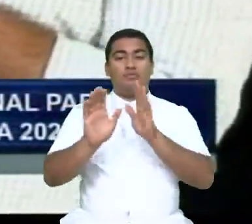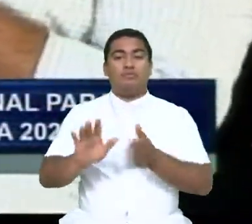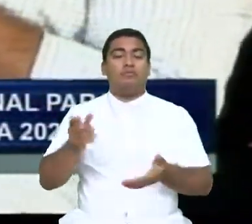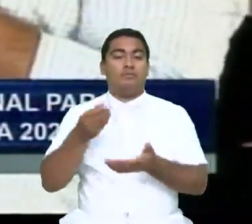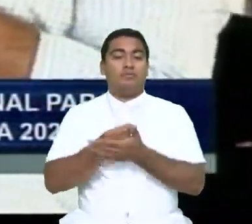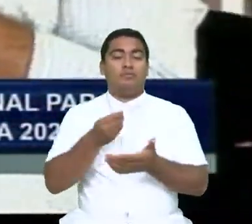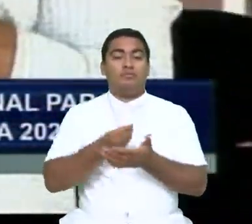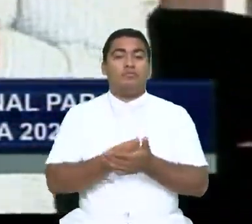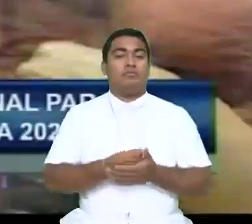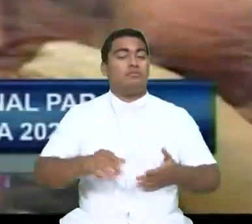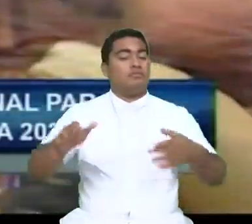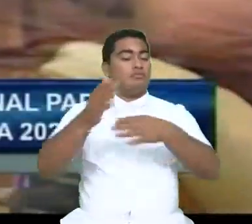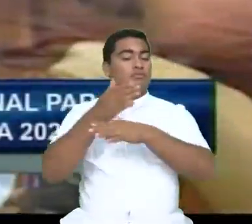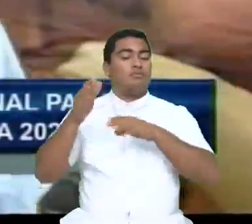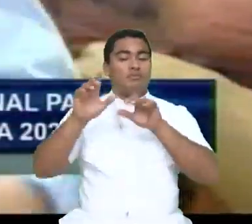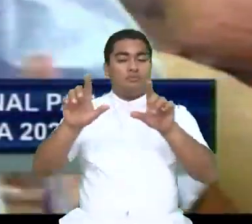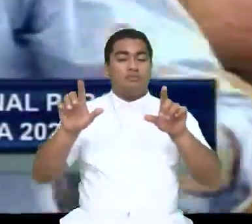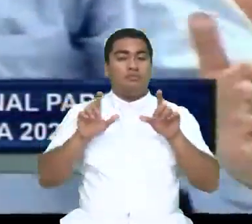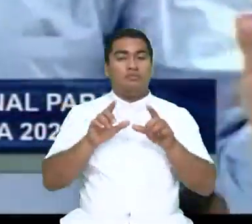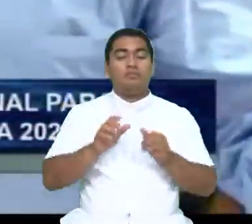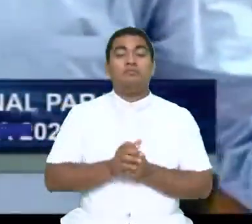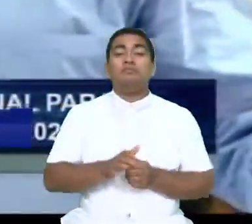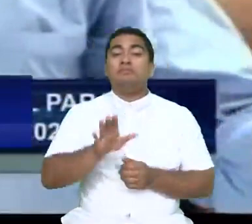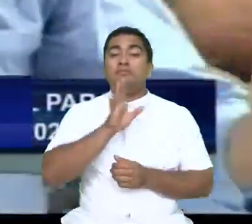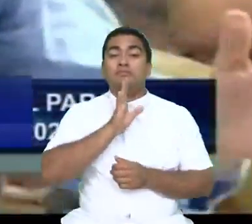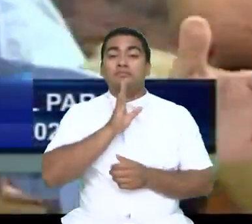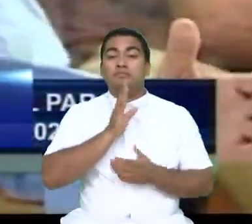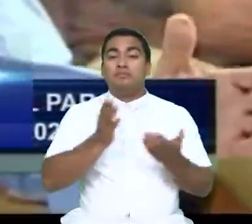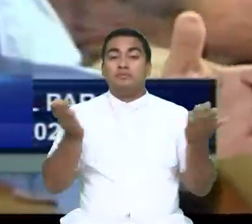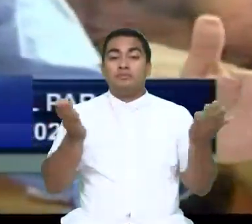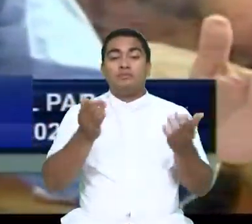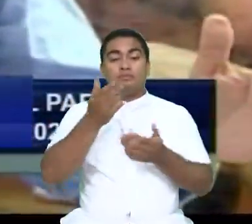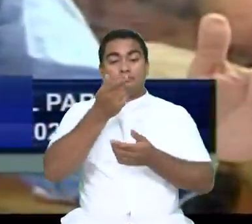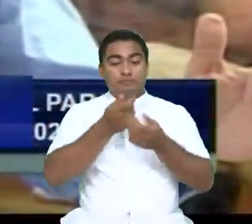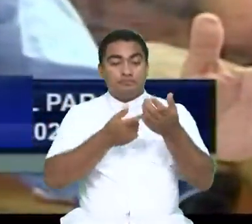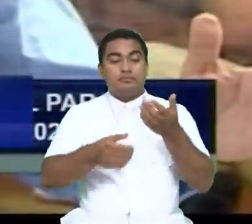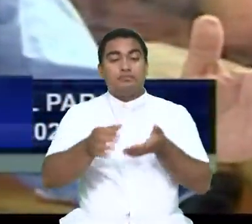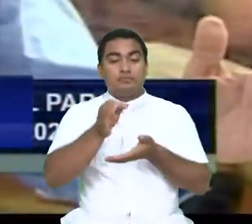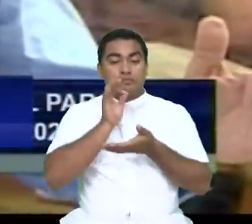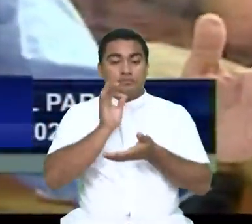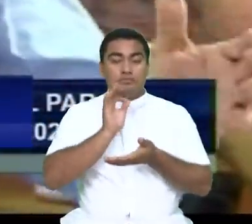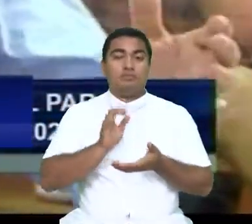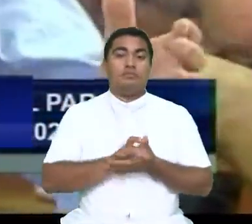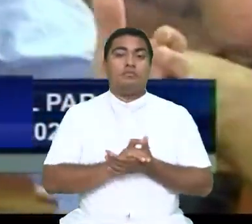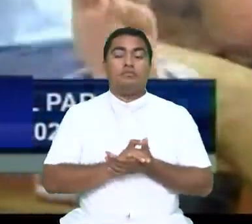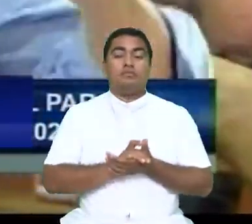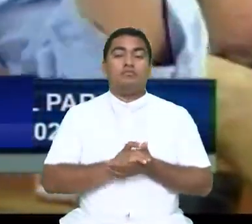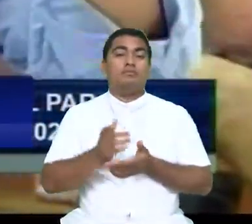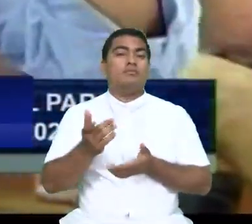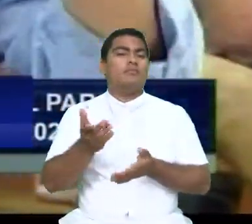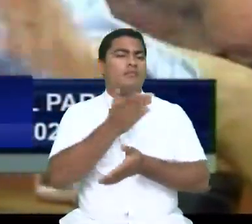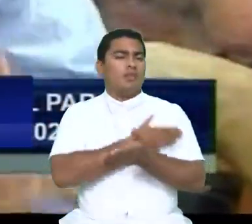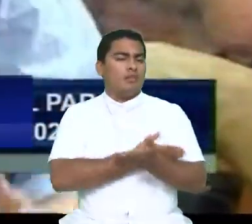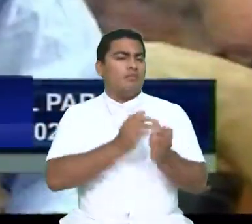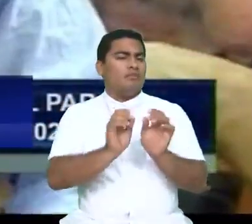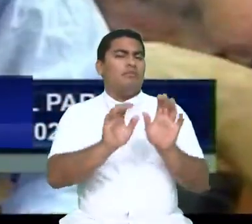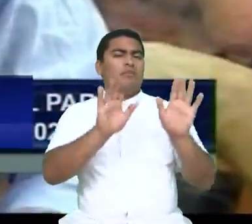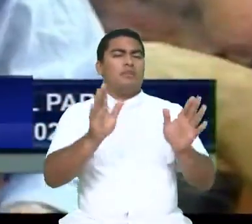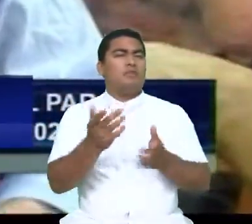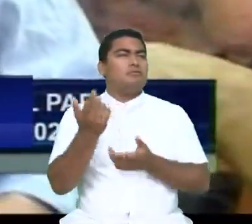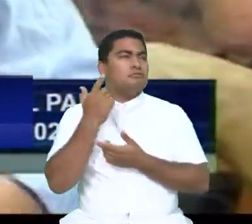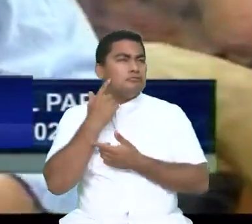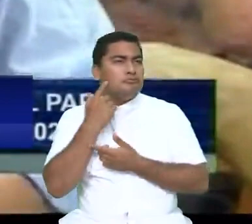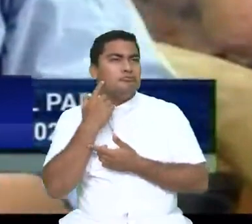cada localidad. Y cuando hablamos de la caficultura, por supuesto, y escuchábamos en esta mañana un representante